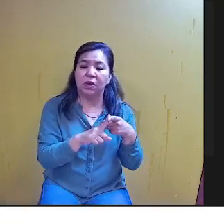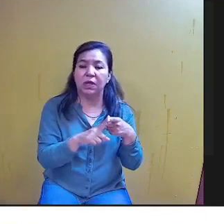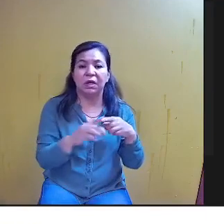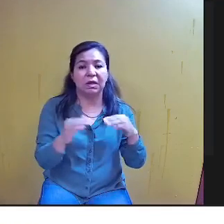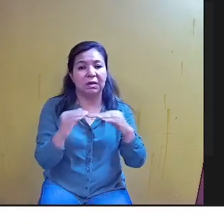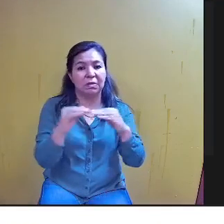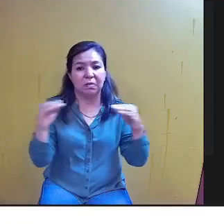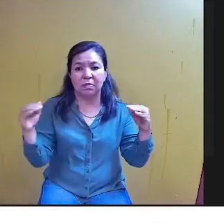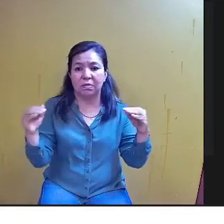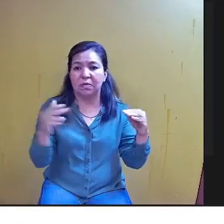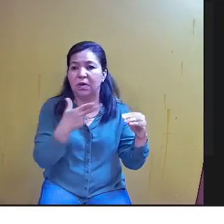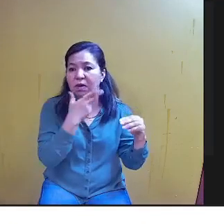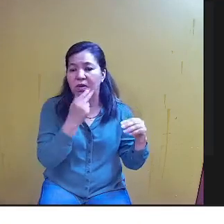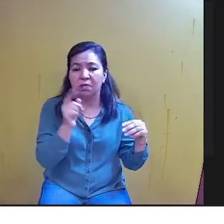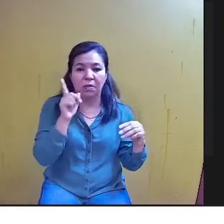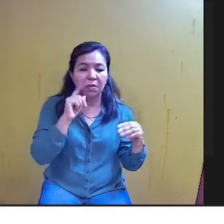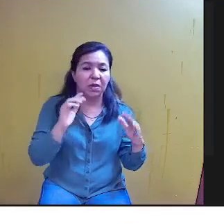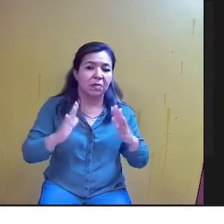de género.